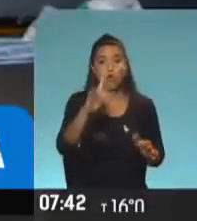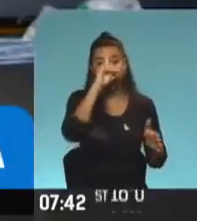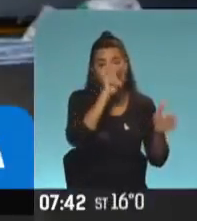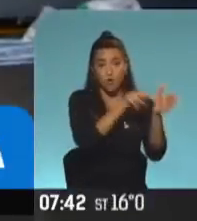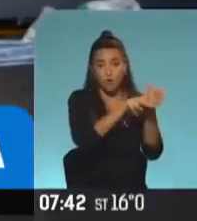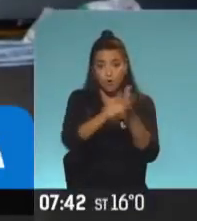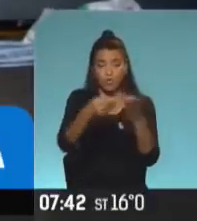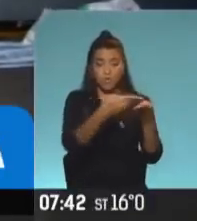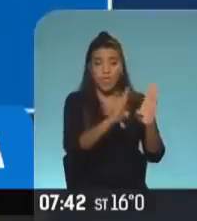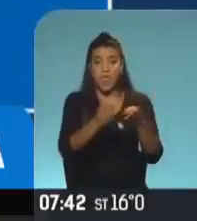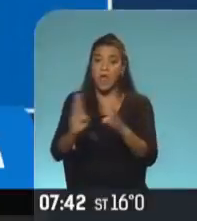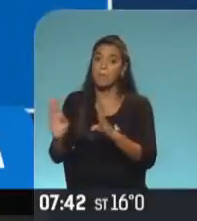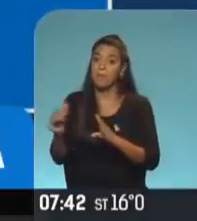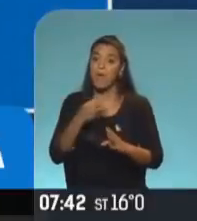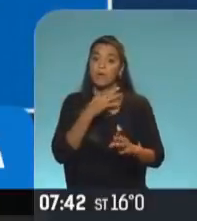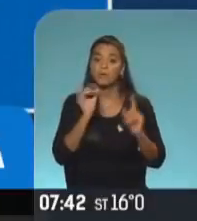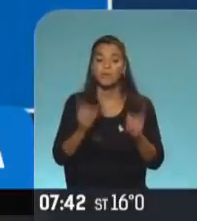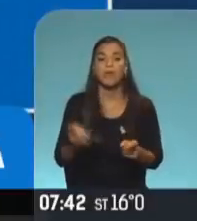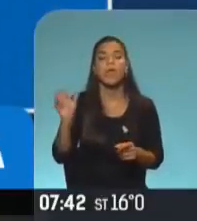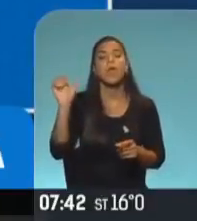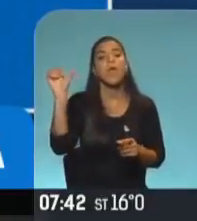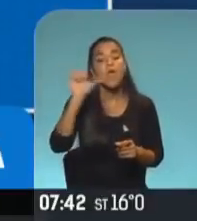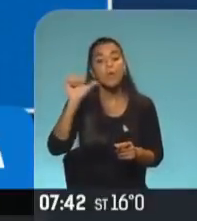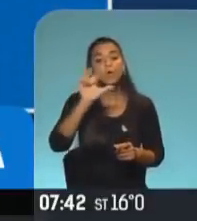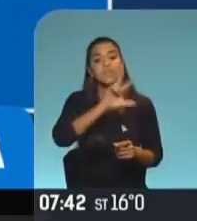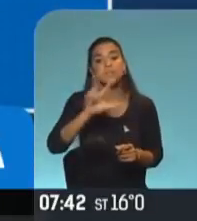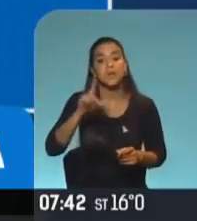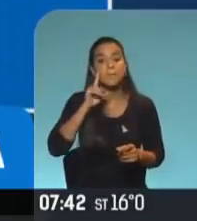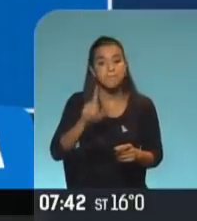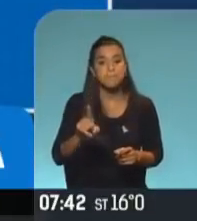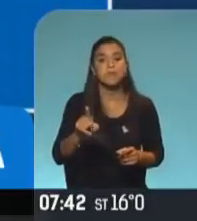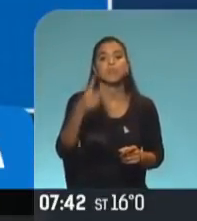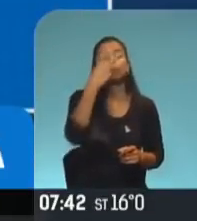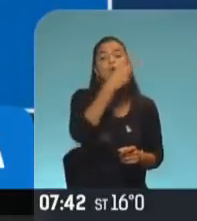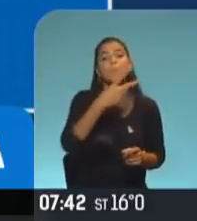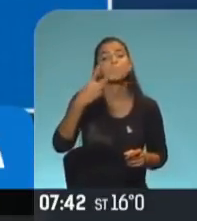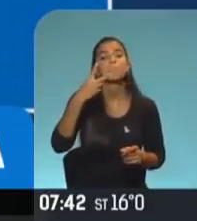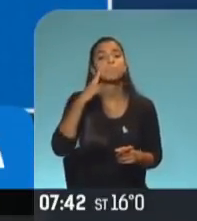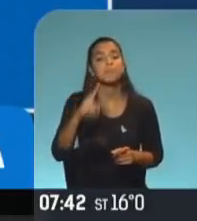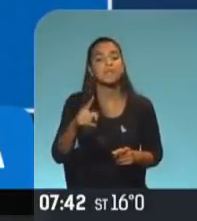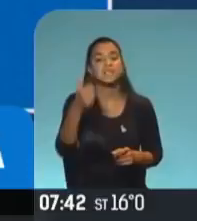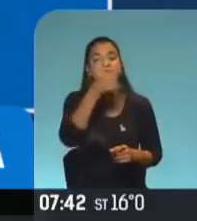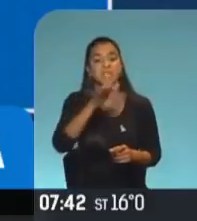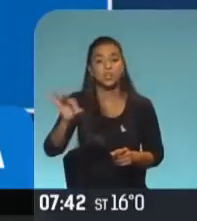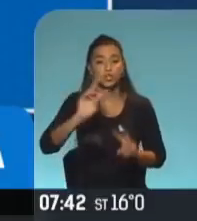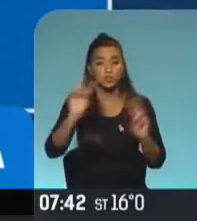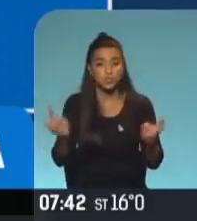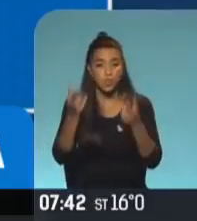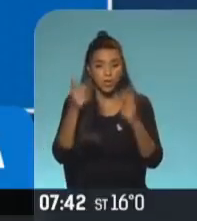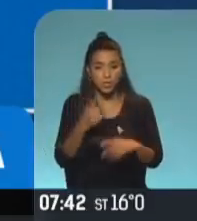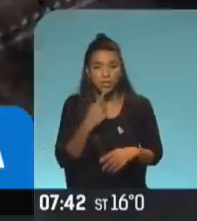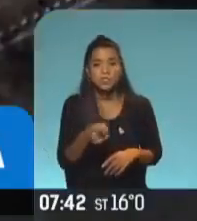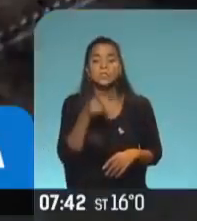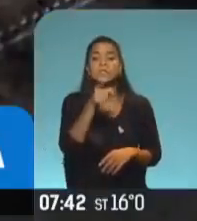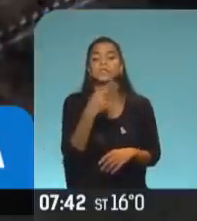intensiva están al límite. Ecuador, 33.000 casos, 2.700 muertos. Hablamos hace unas semanas de la situación muy crítica